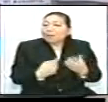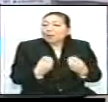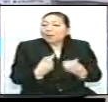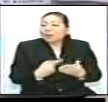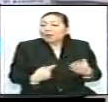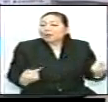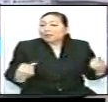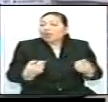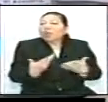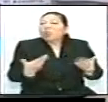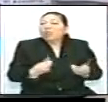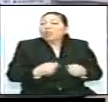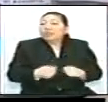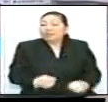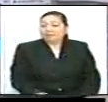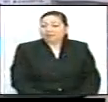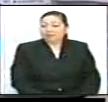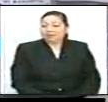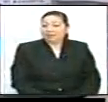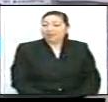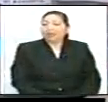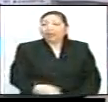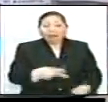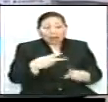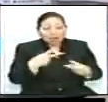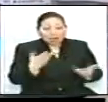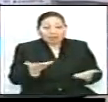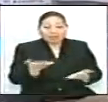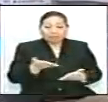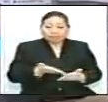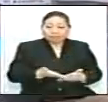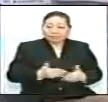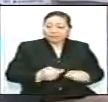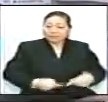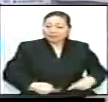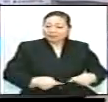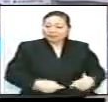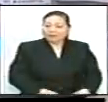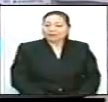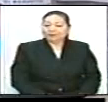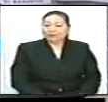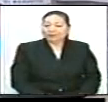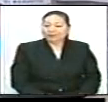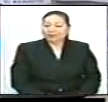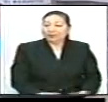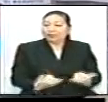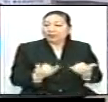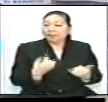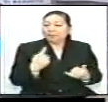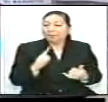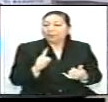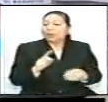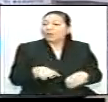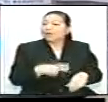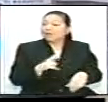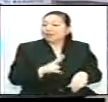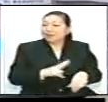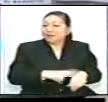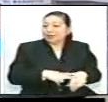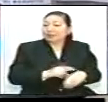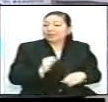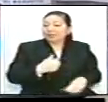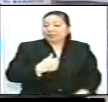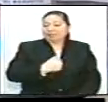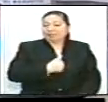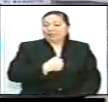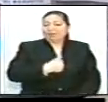caso contrario, ¿dónde vende sus metales? En Londres, y entra a una alta competencia, ¿no es cierto? O sea, es por naturaleza en sí mismo,